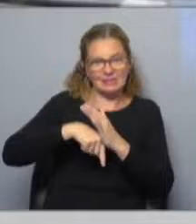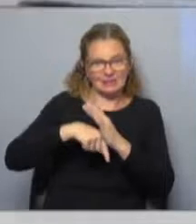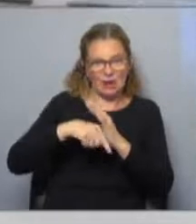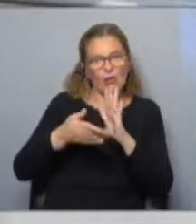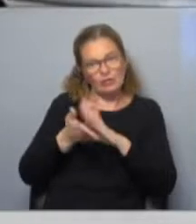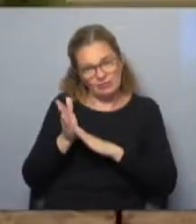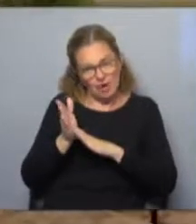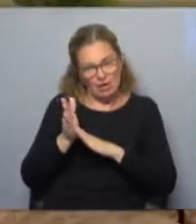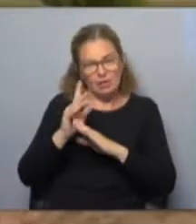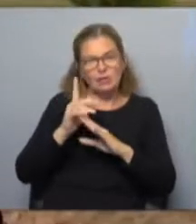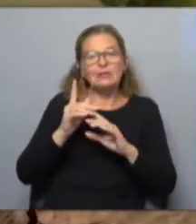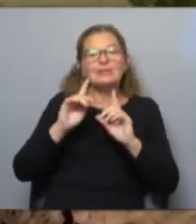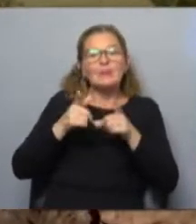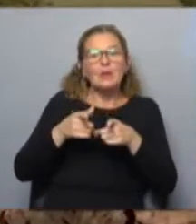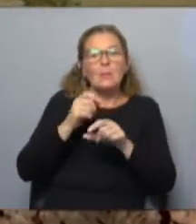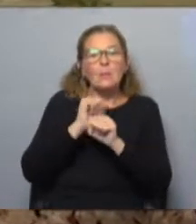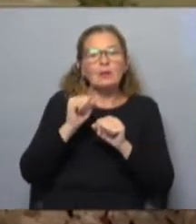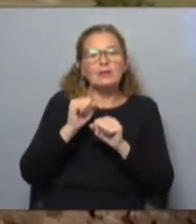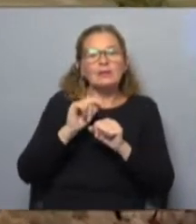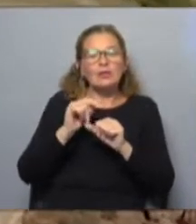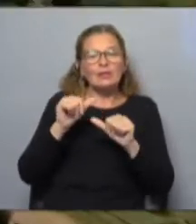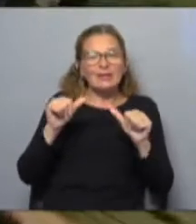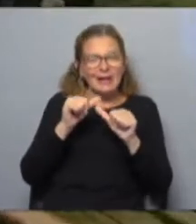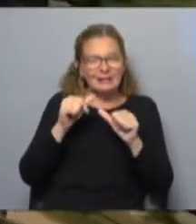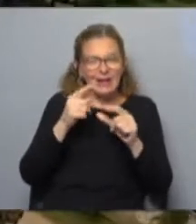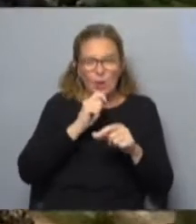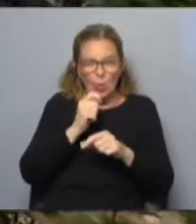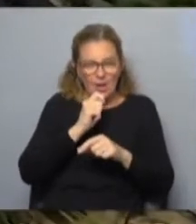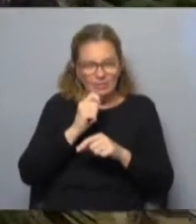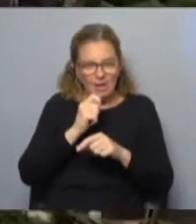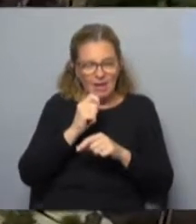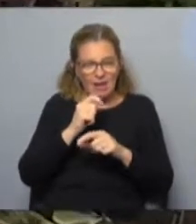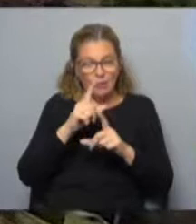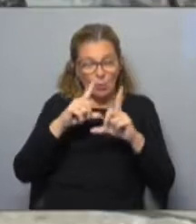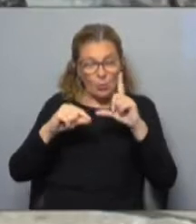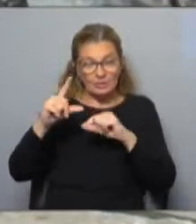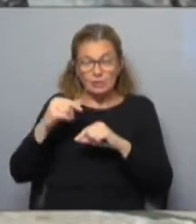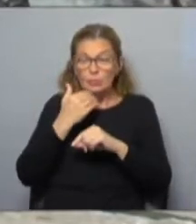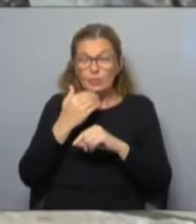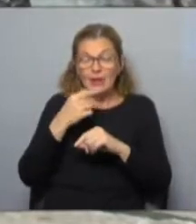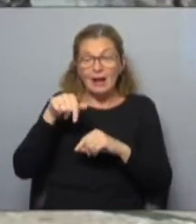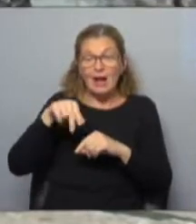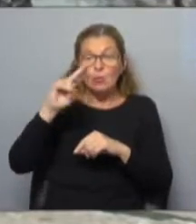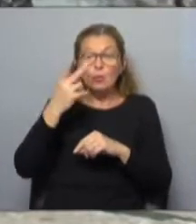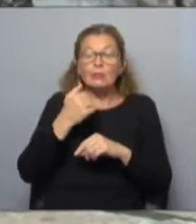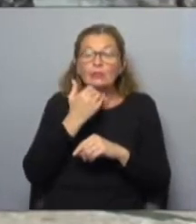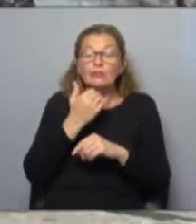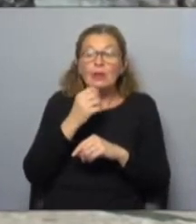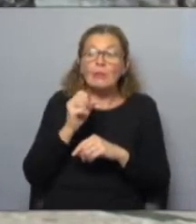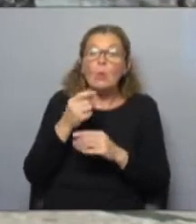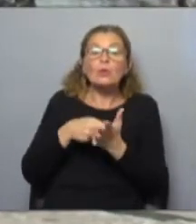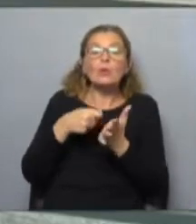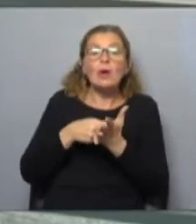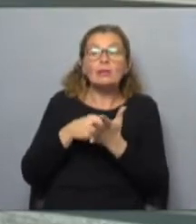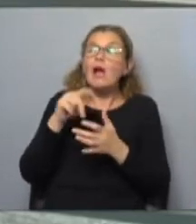egresan. Incluso, si no se hace ese tipo de encuesta, no se puede evaluar cuánto gastan los uruguayos en el exterior.